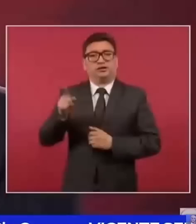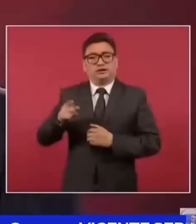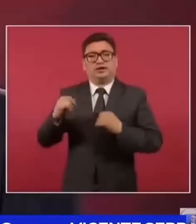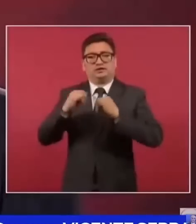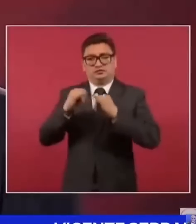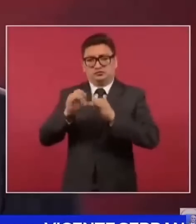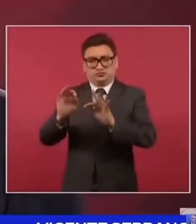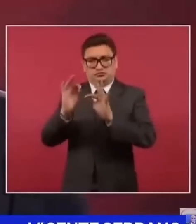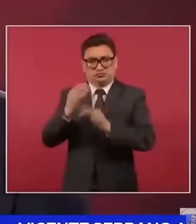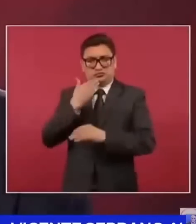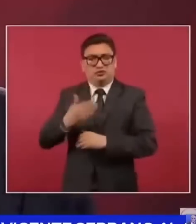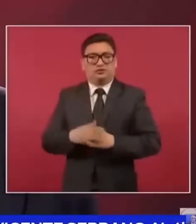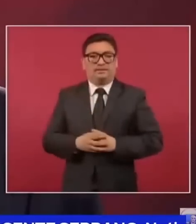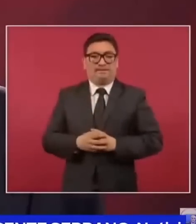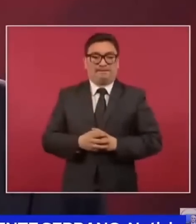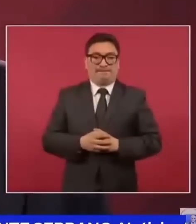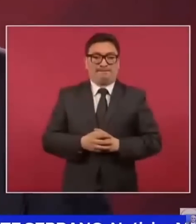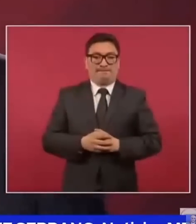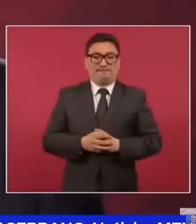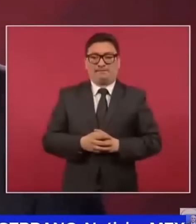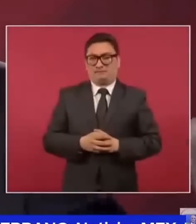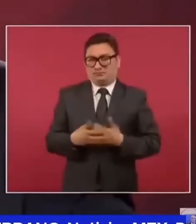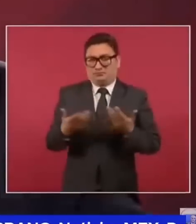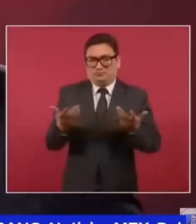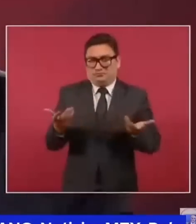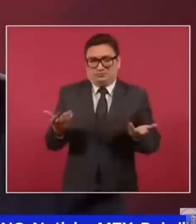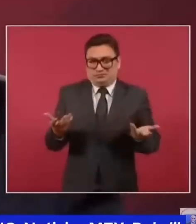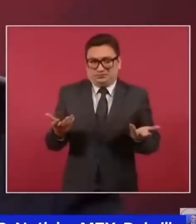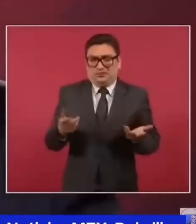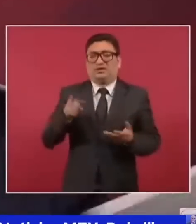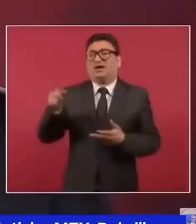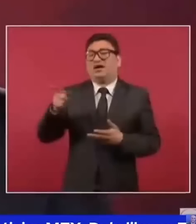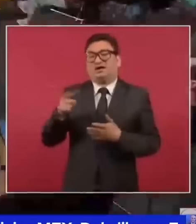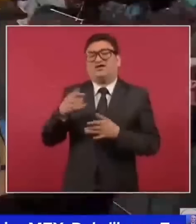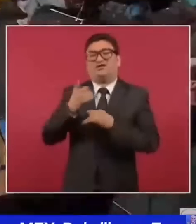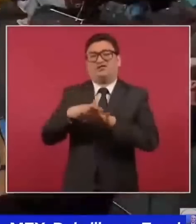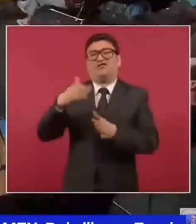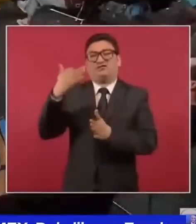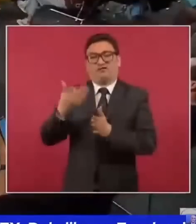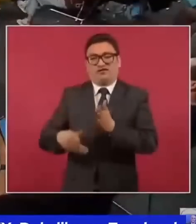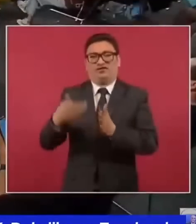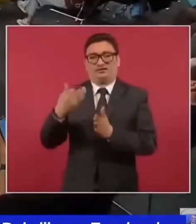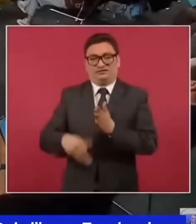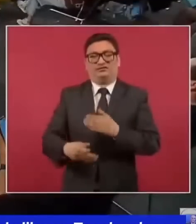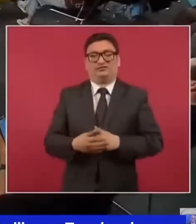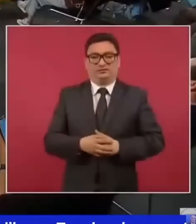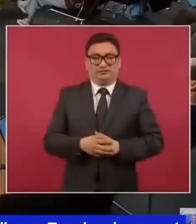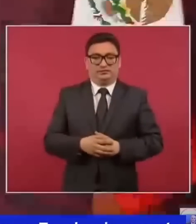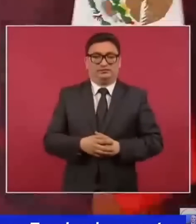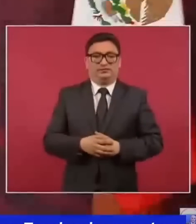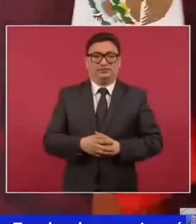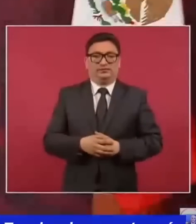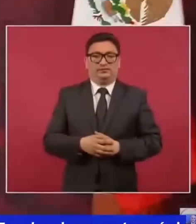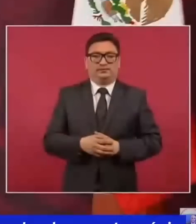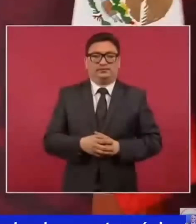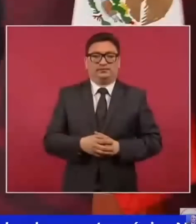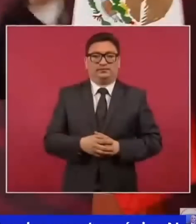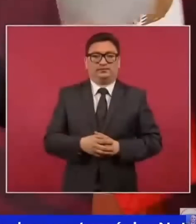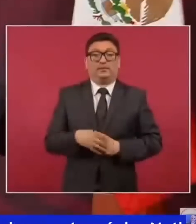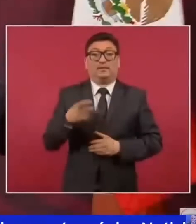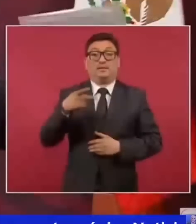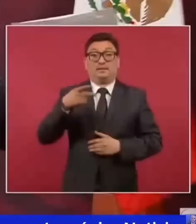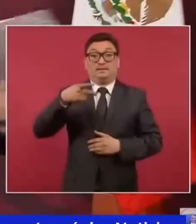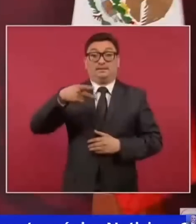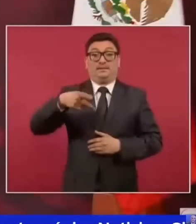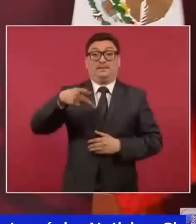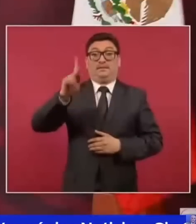instituto, una buena institución. Pues es falta de información, pero no es, no vamos